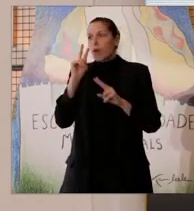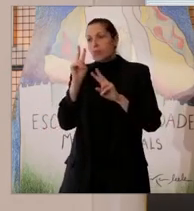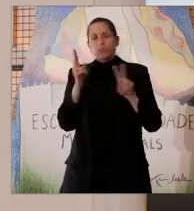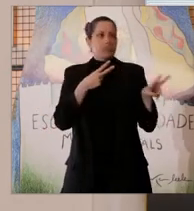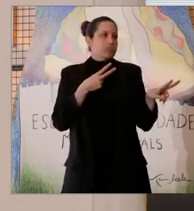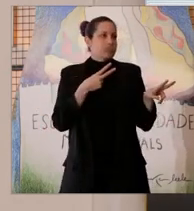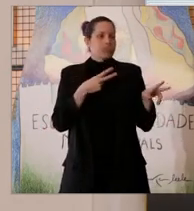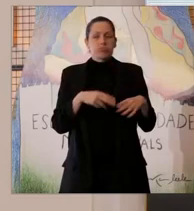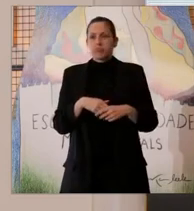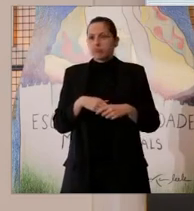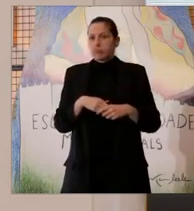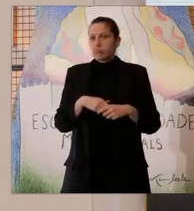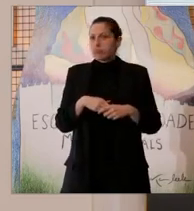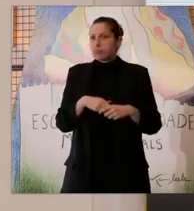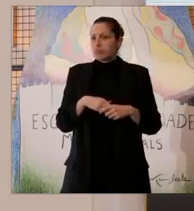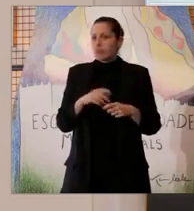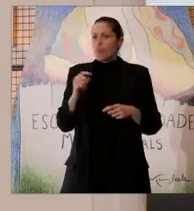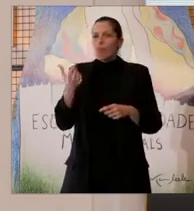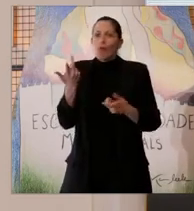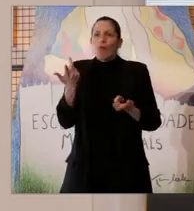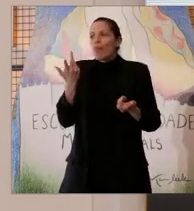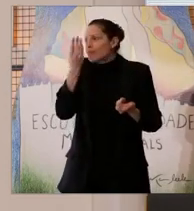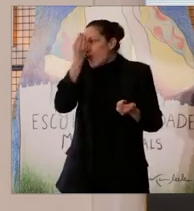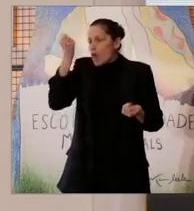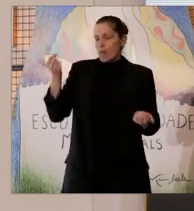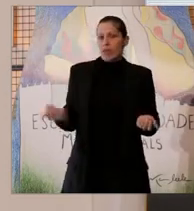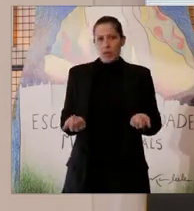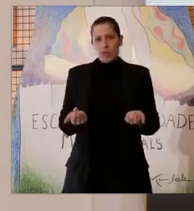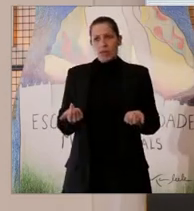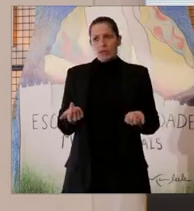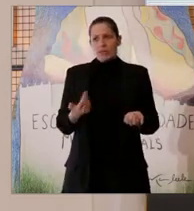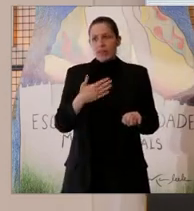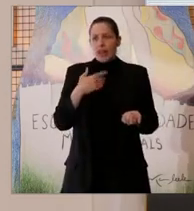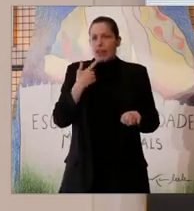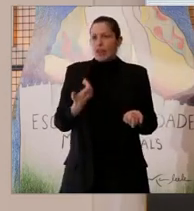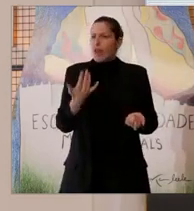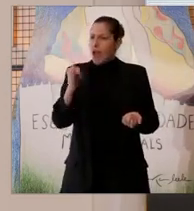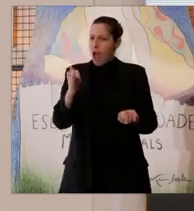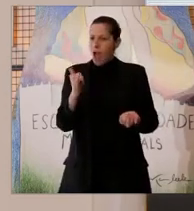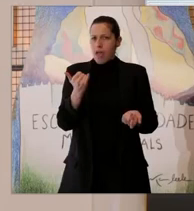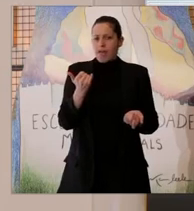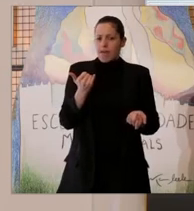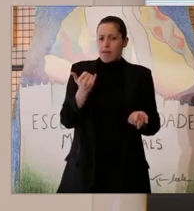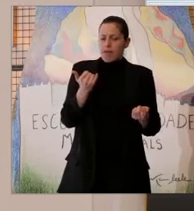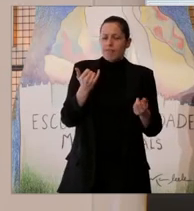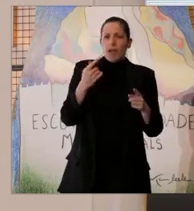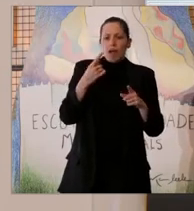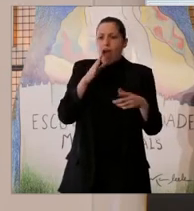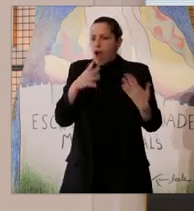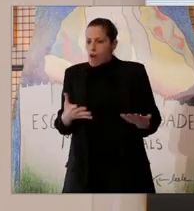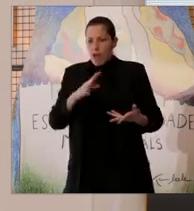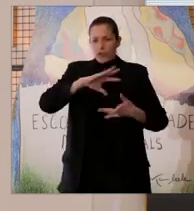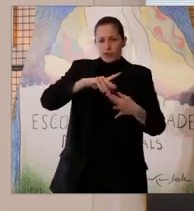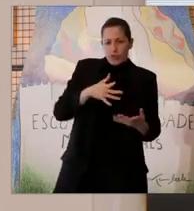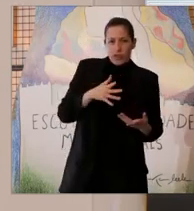girando un poco la cara en este contexto de agresiones de violencia sexual no podemos permitir que pase Y eso también